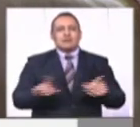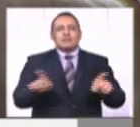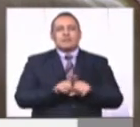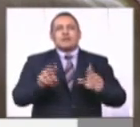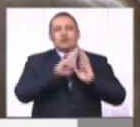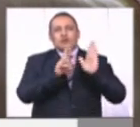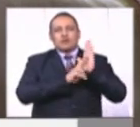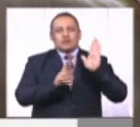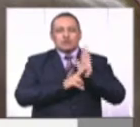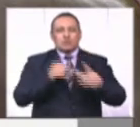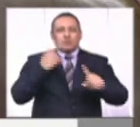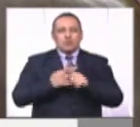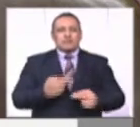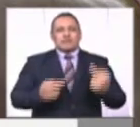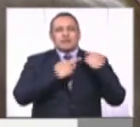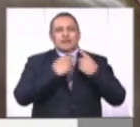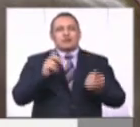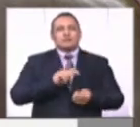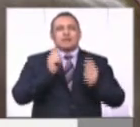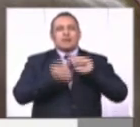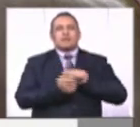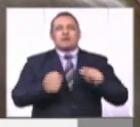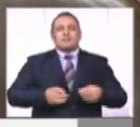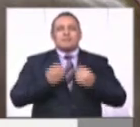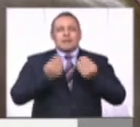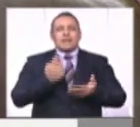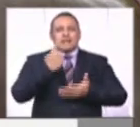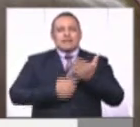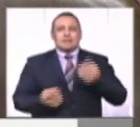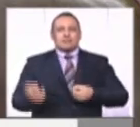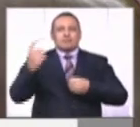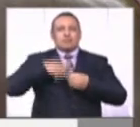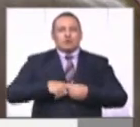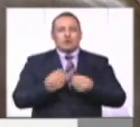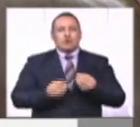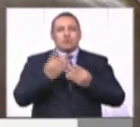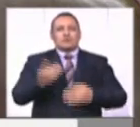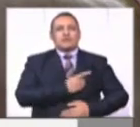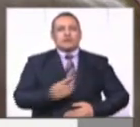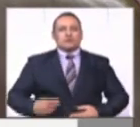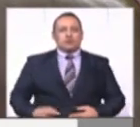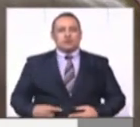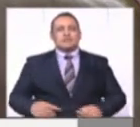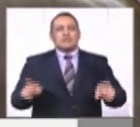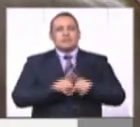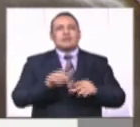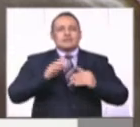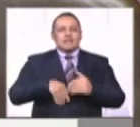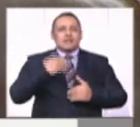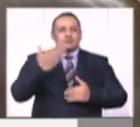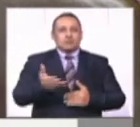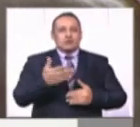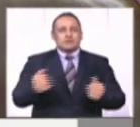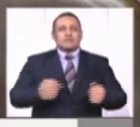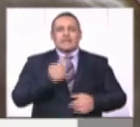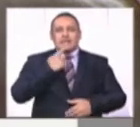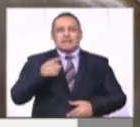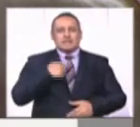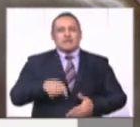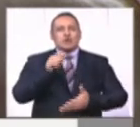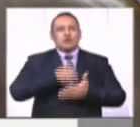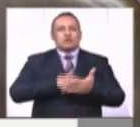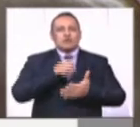requisitos para este cargo se cambiaron para que que pueda ser contratado como director y posteriormente fue quien